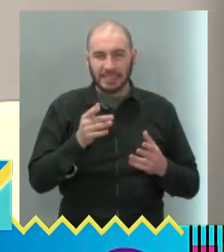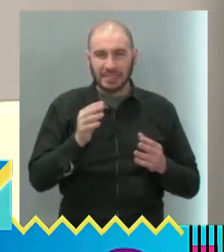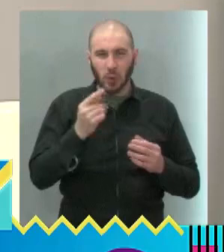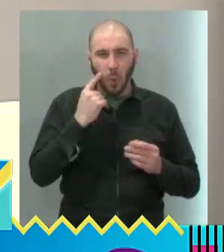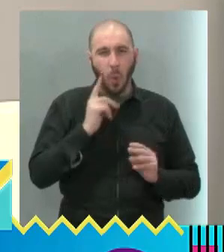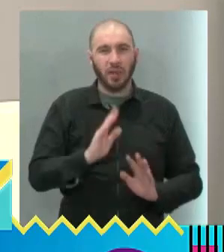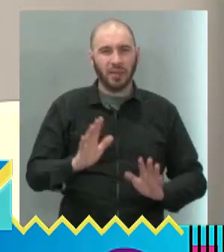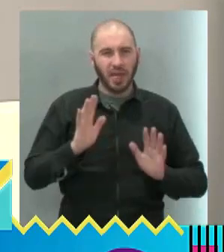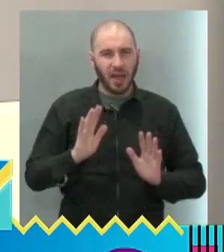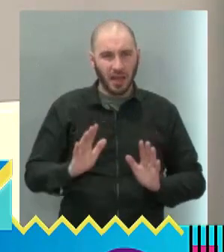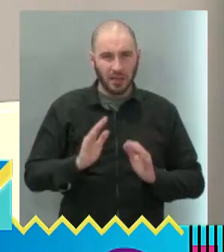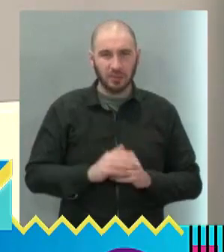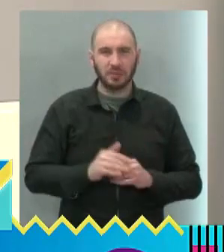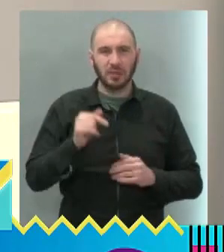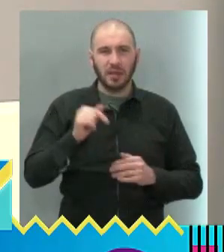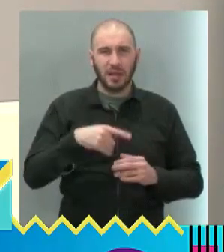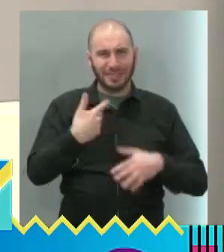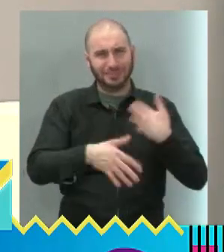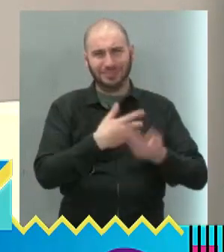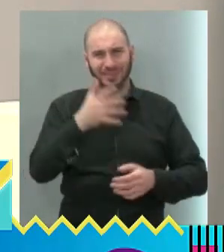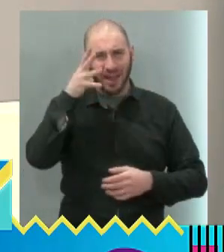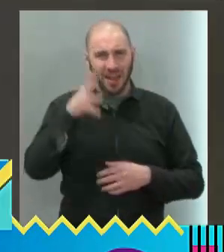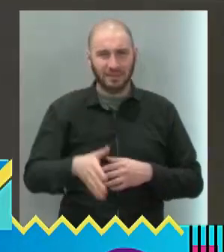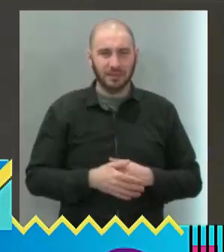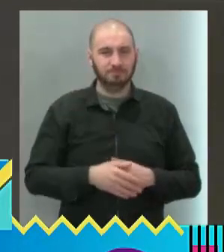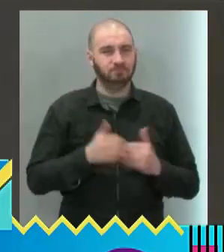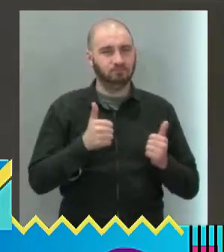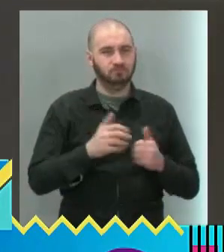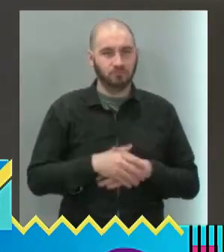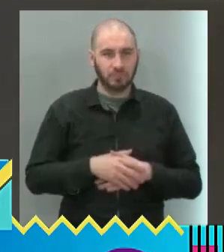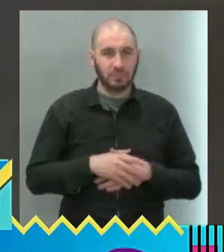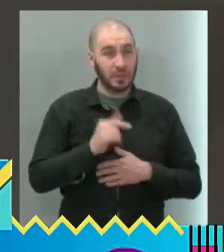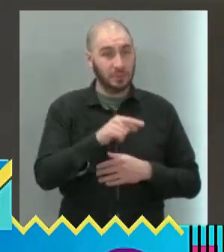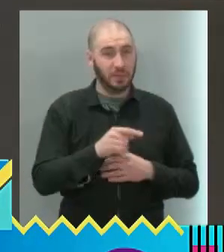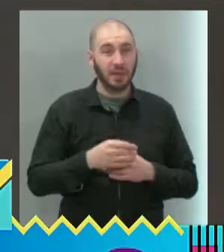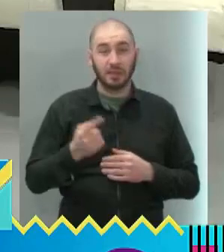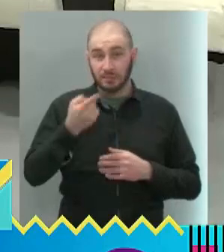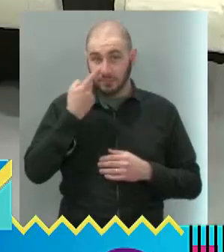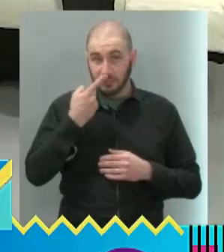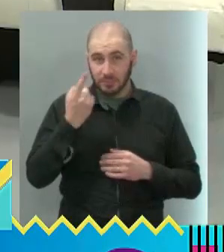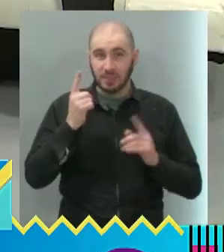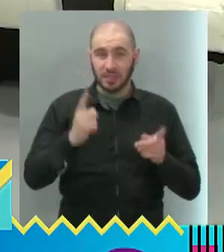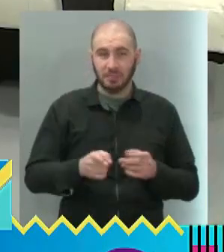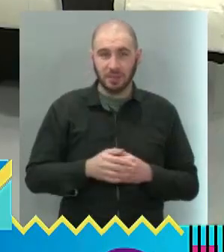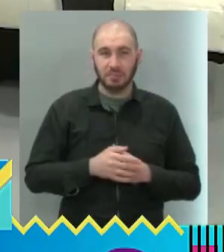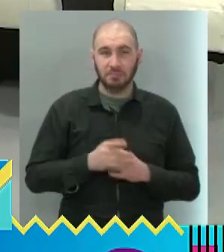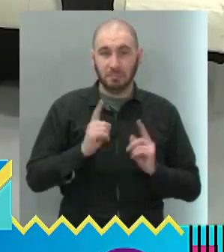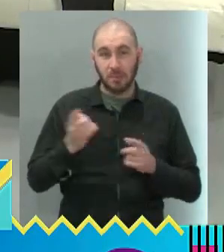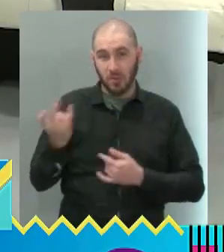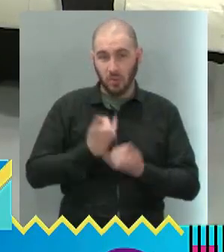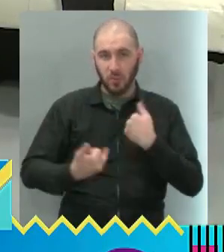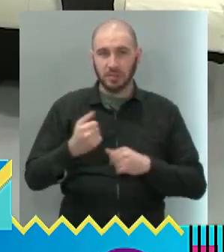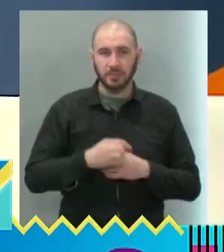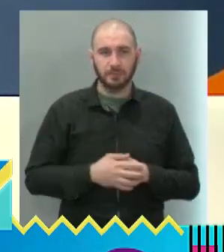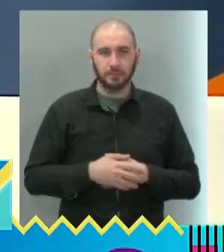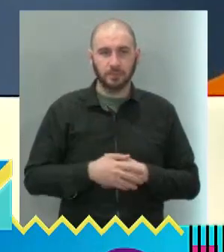con pequeños broches, claro, y había una inestabilidad enorme. Bien, bien, sí. Y muy interesante también, retomando lo que decía